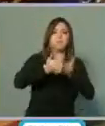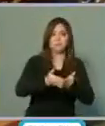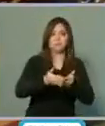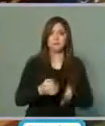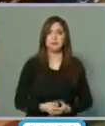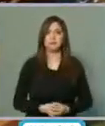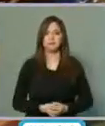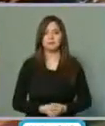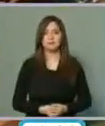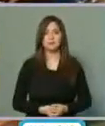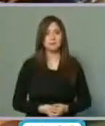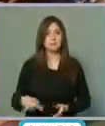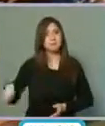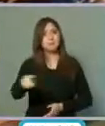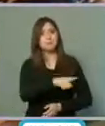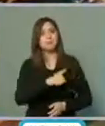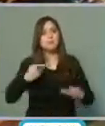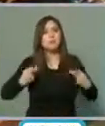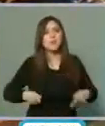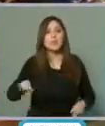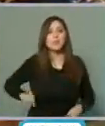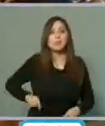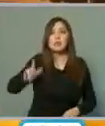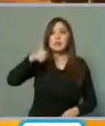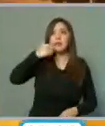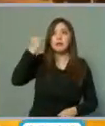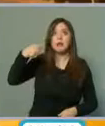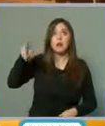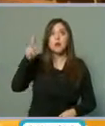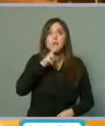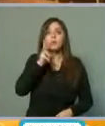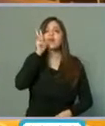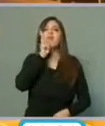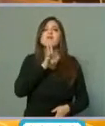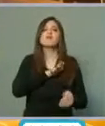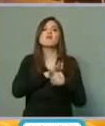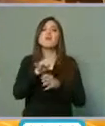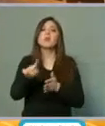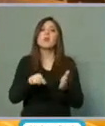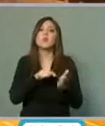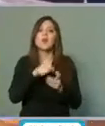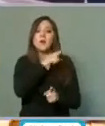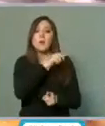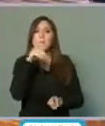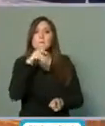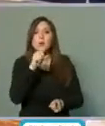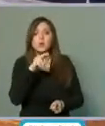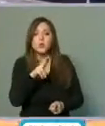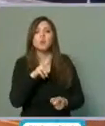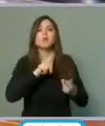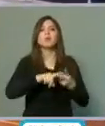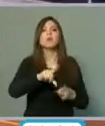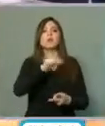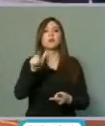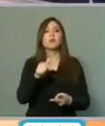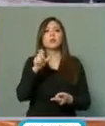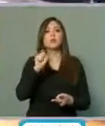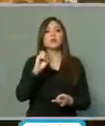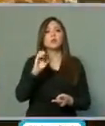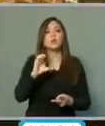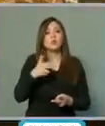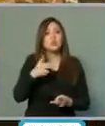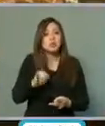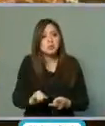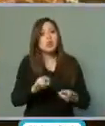los visitantes tengan planeado eso, para saber si van a llegar a Moscú, quieren conocer Sochi, cuánto se van a recorrer. Al final del día hay muy